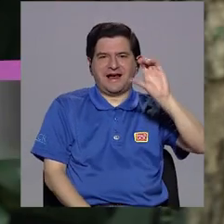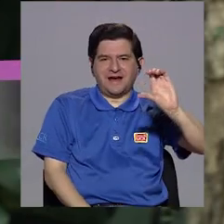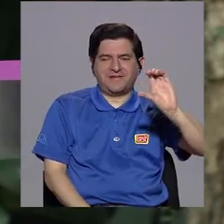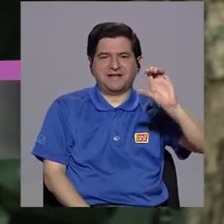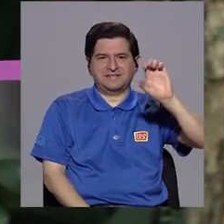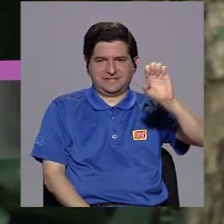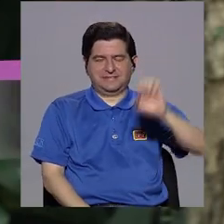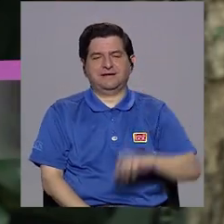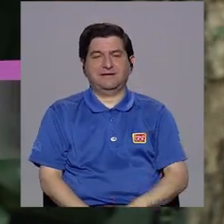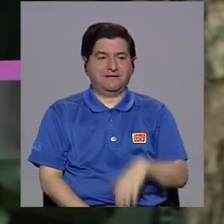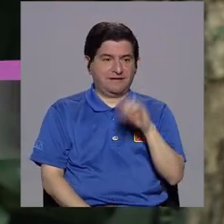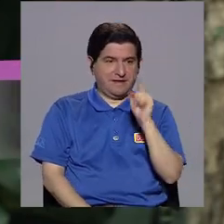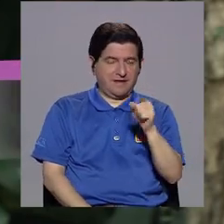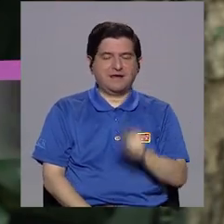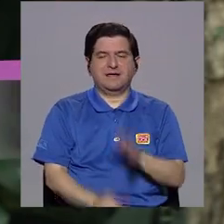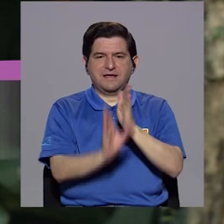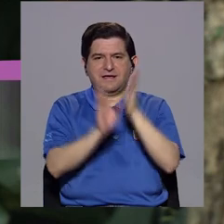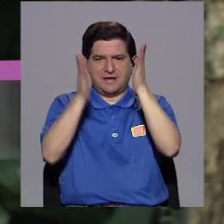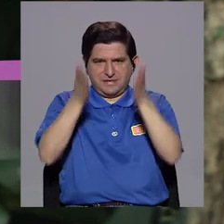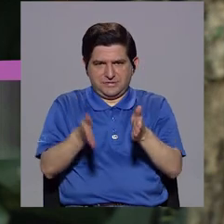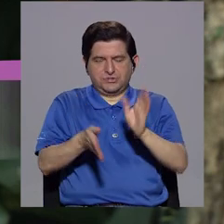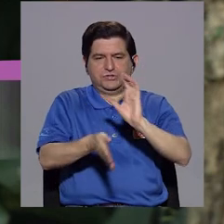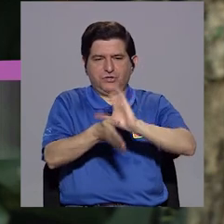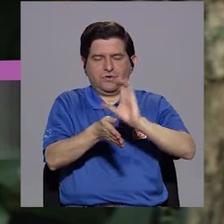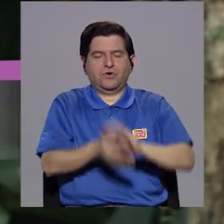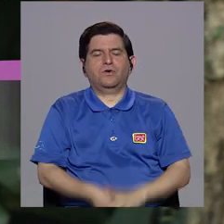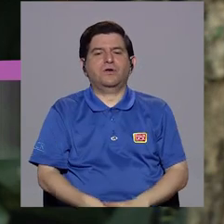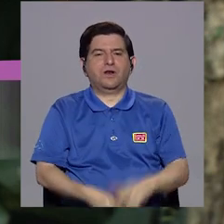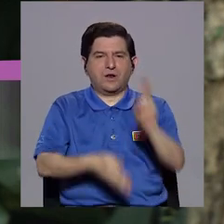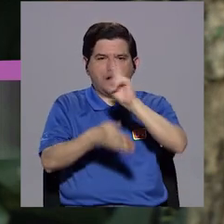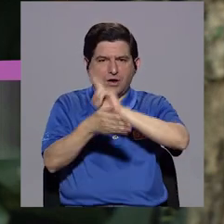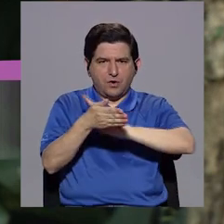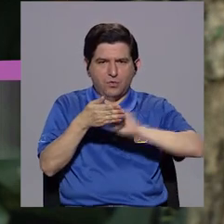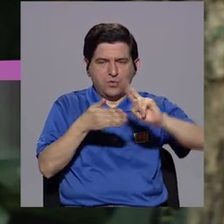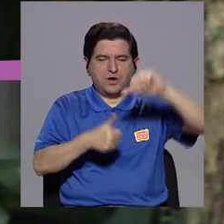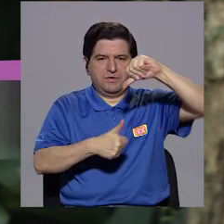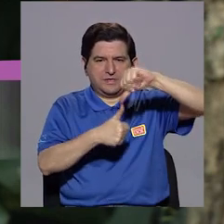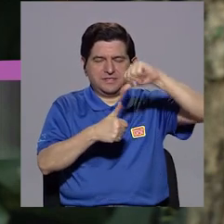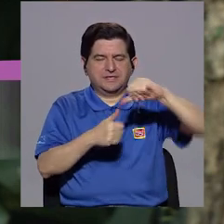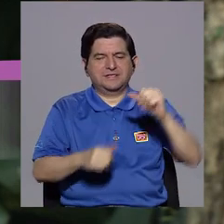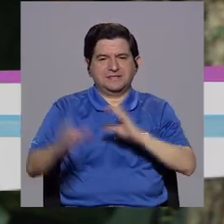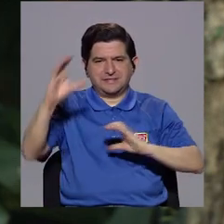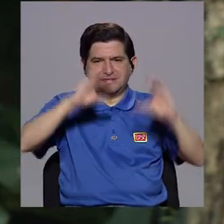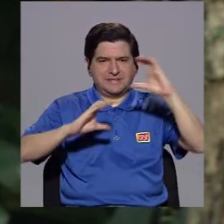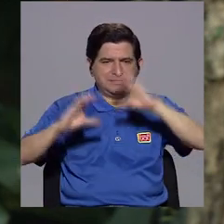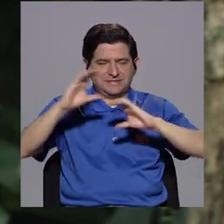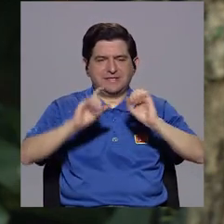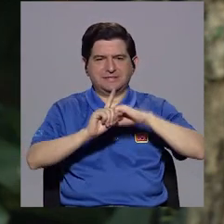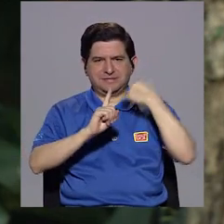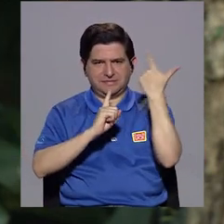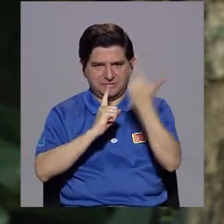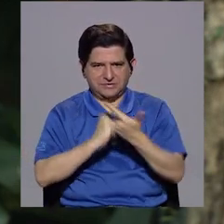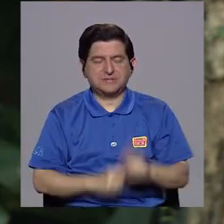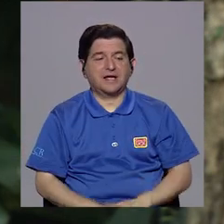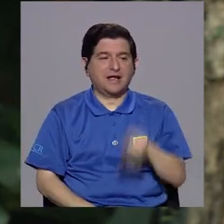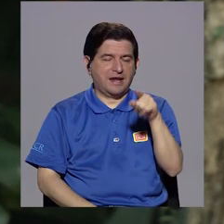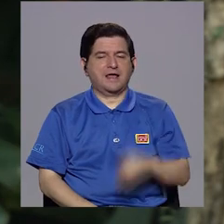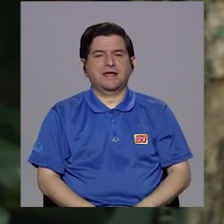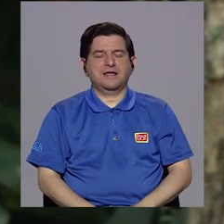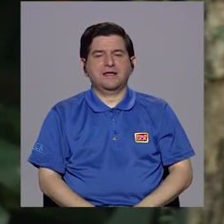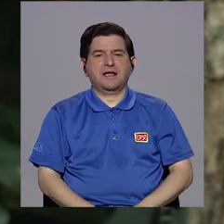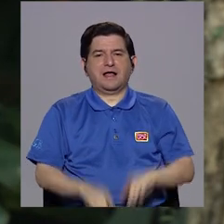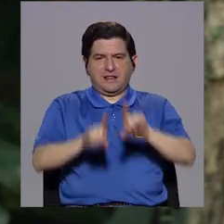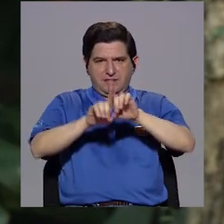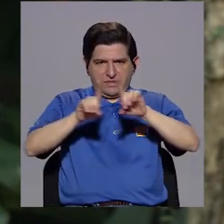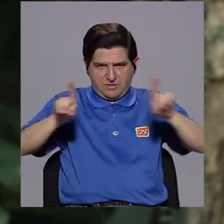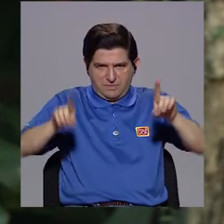Andrea Carranza Echeverría. Ella es psicóloga clínica de la Universidad Centroamericana de Ciencias Sociales, tiene un diplomado en arte